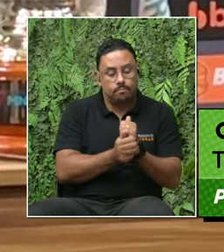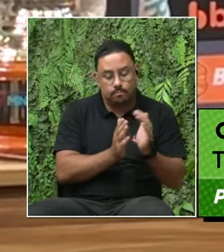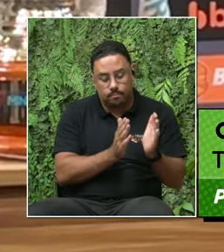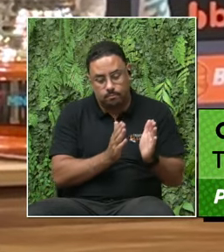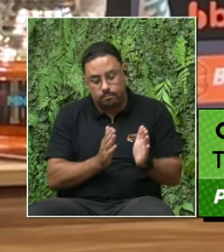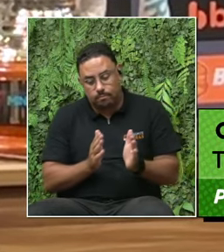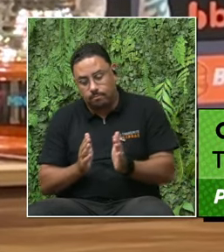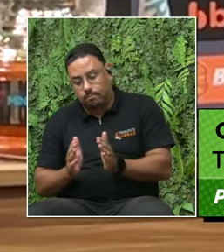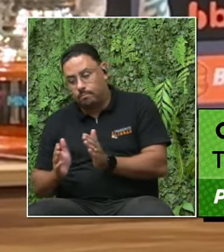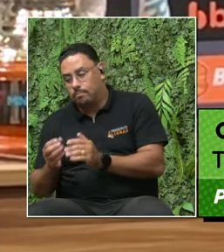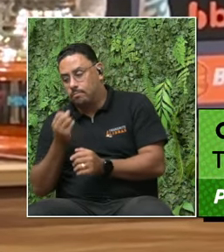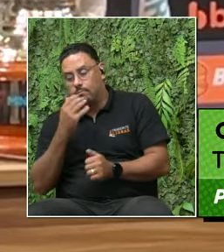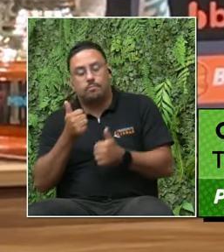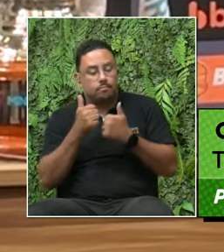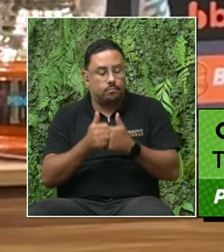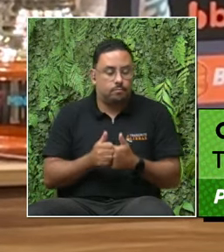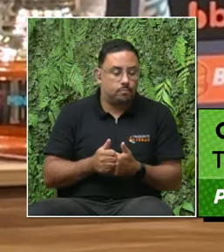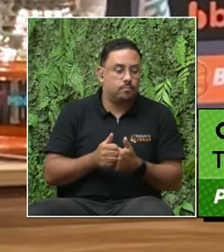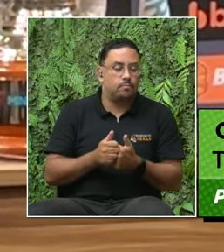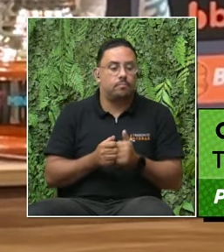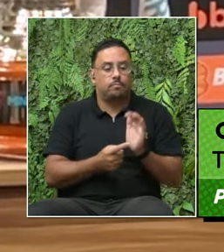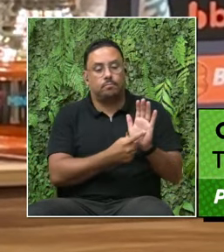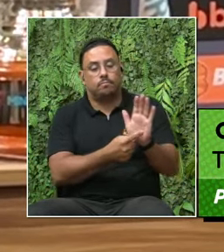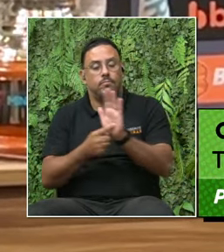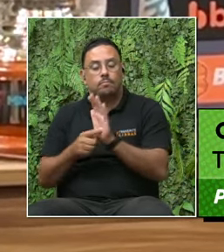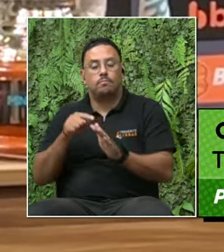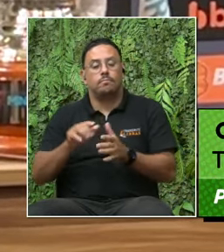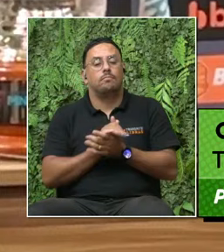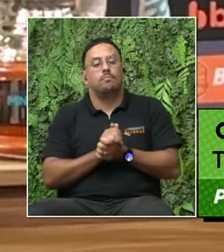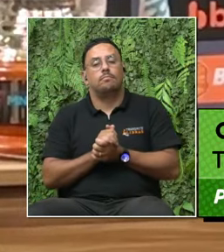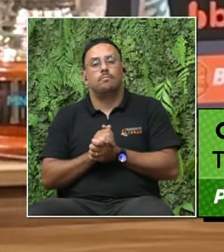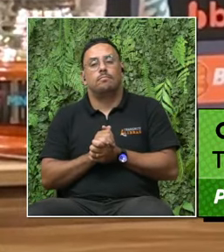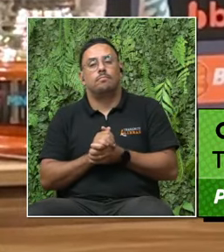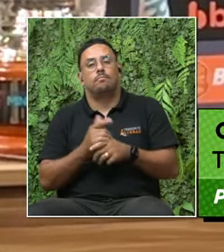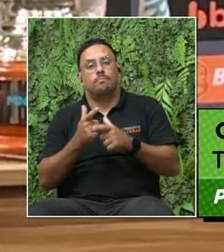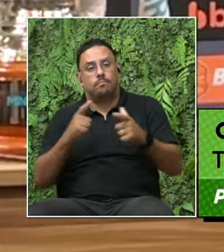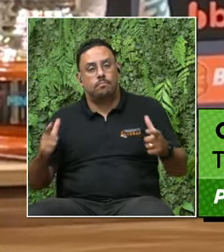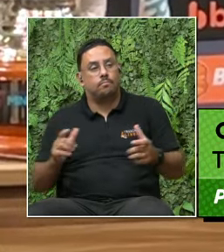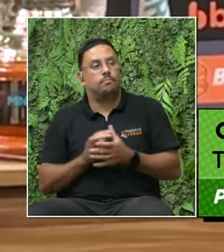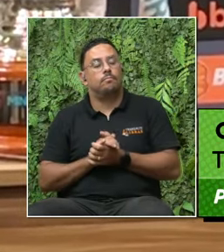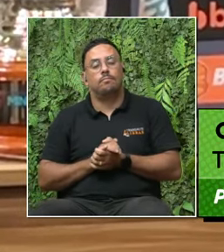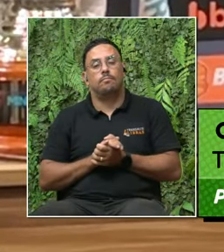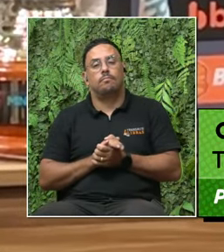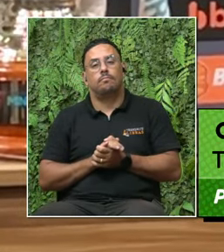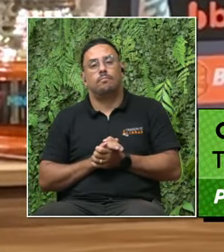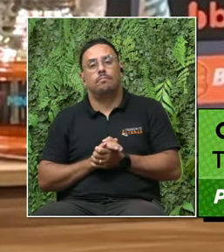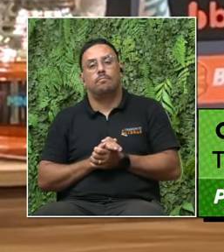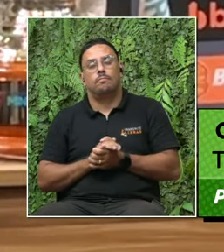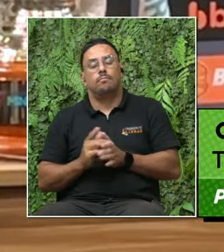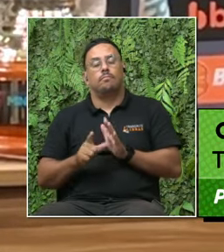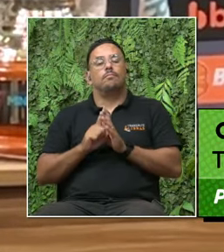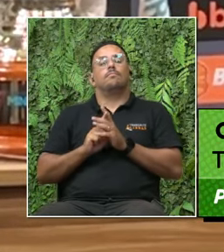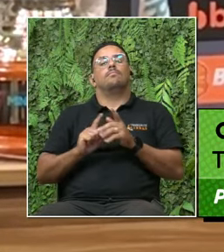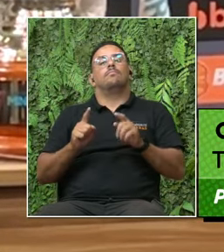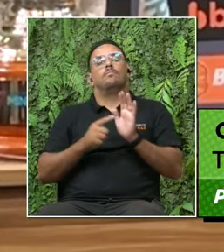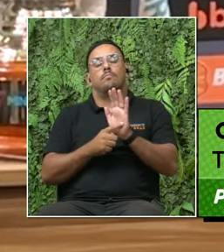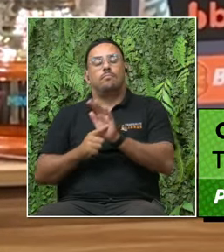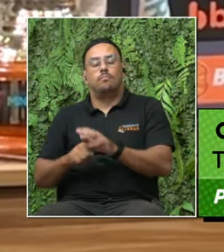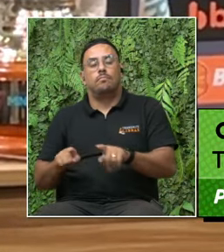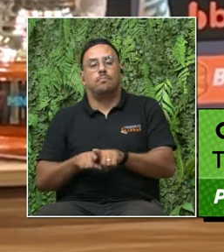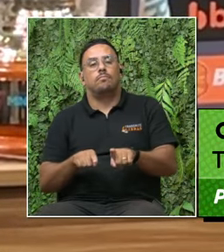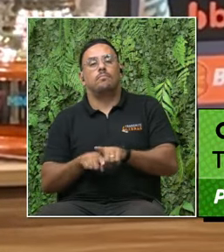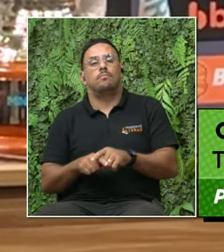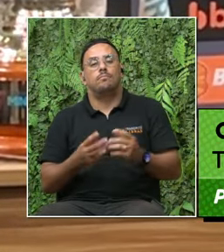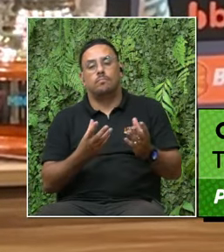ver muy bien muy bien Hoy han demostrado adem de ser grandes jugadores han demostrado también